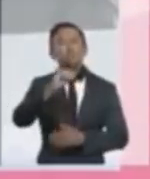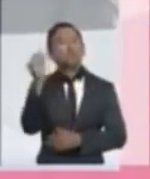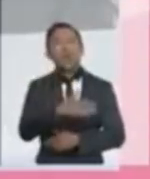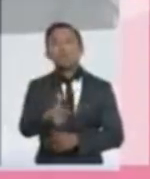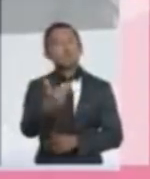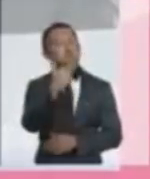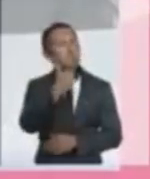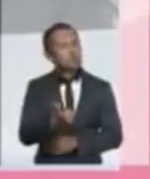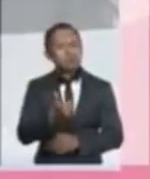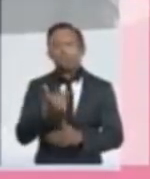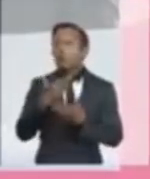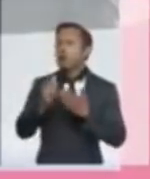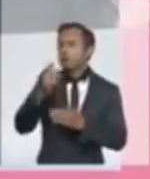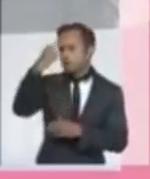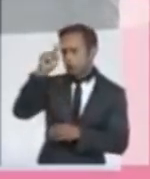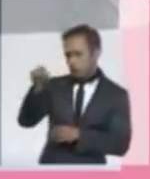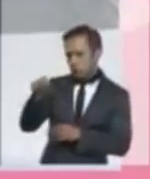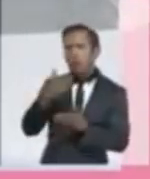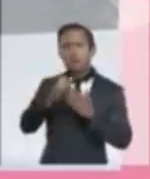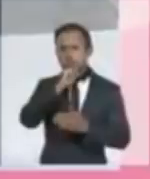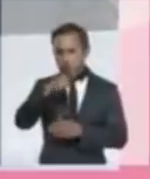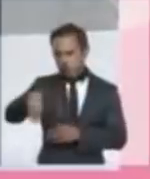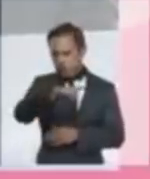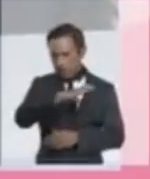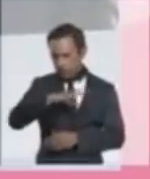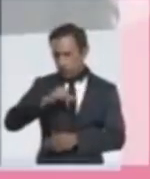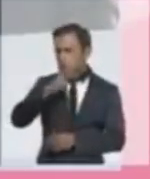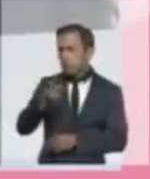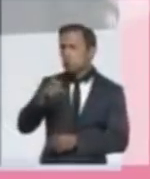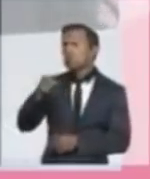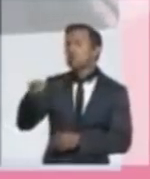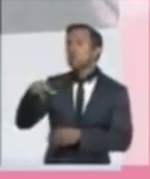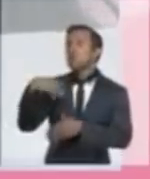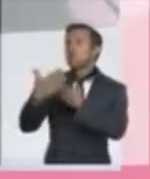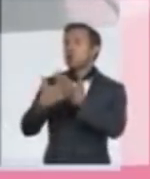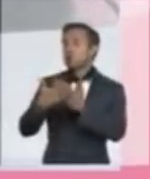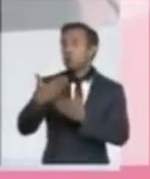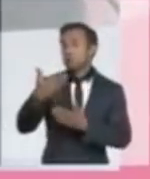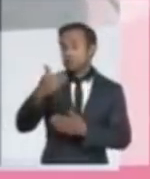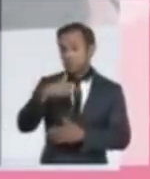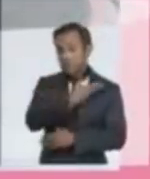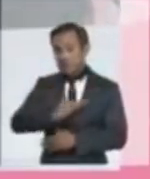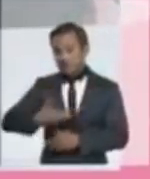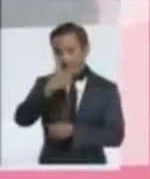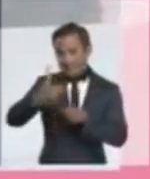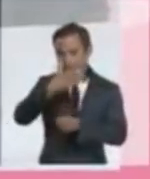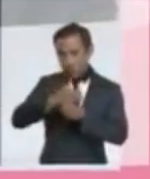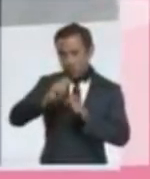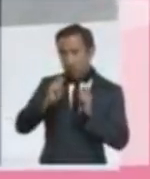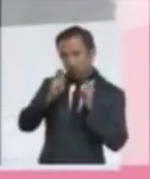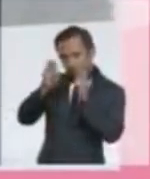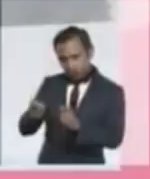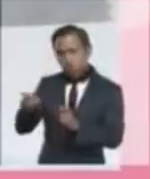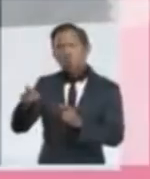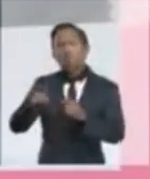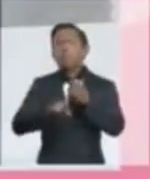para usted y para el resto de los candidatos: ¿qué medidas tomará usted como presidente de la República para combatir la violencia y